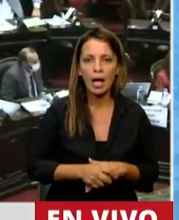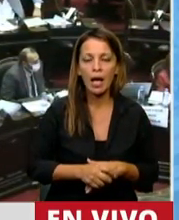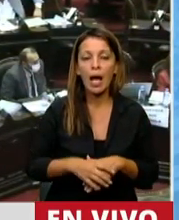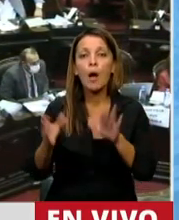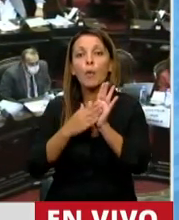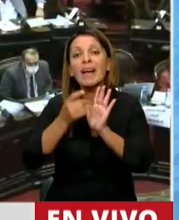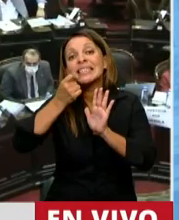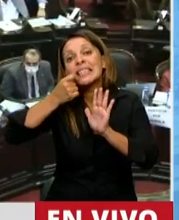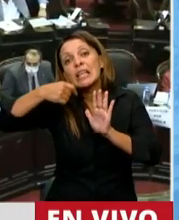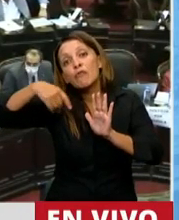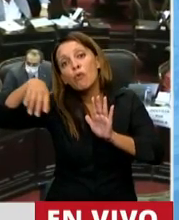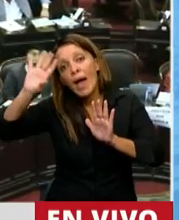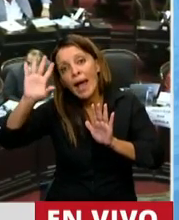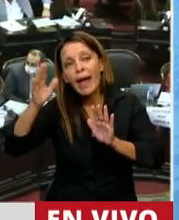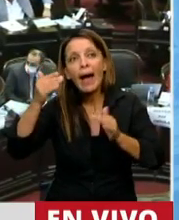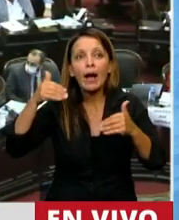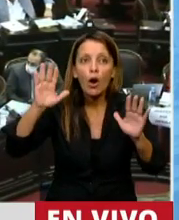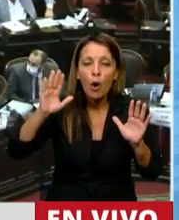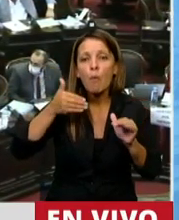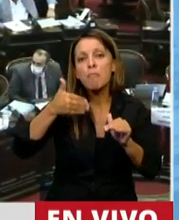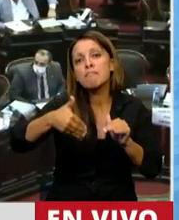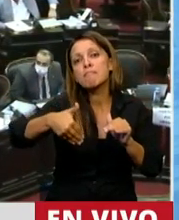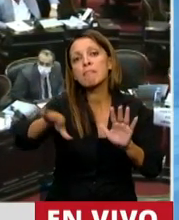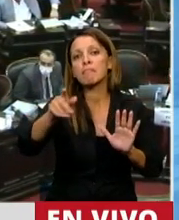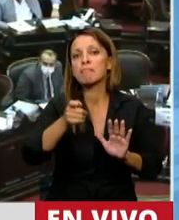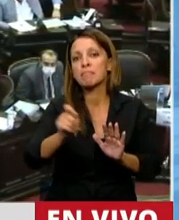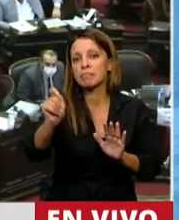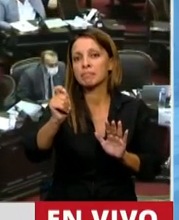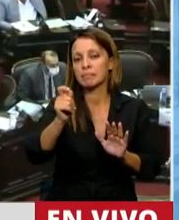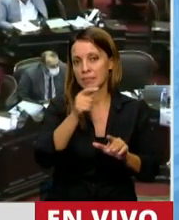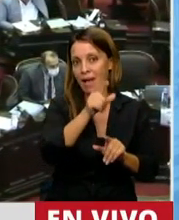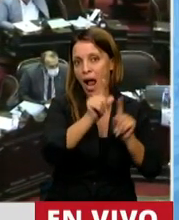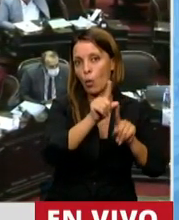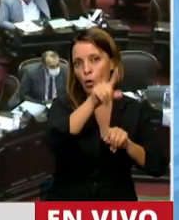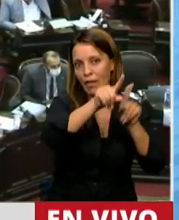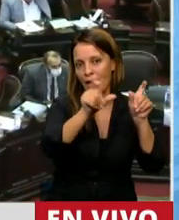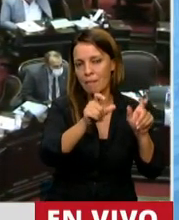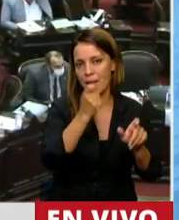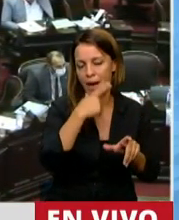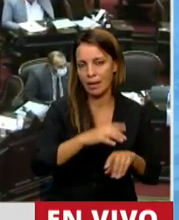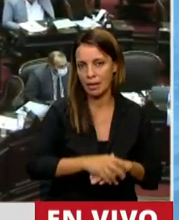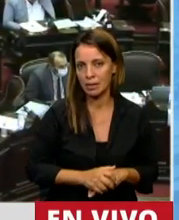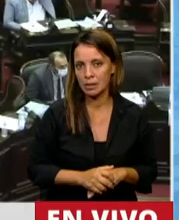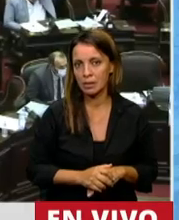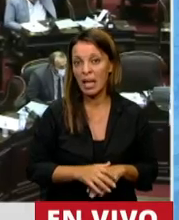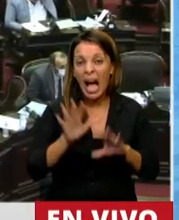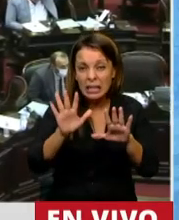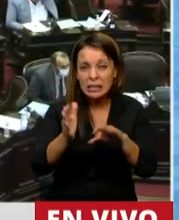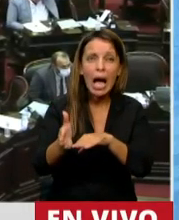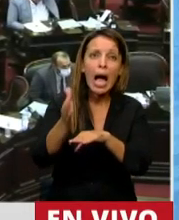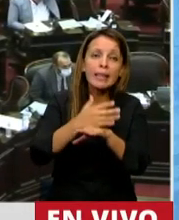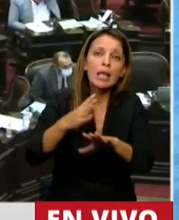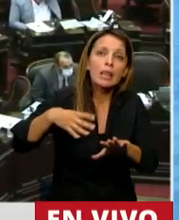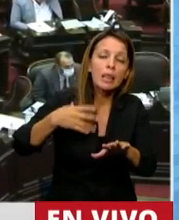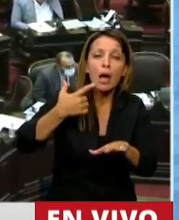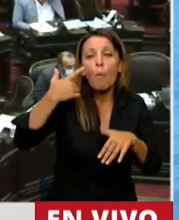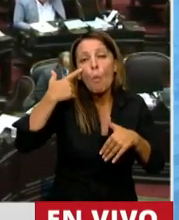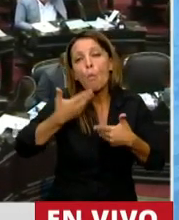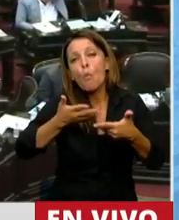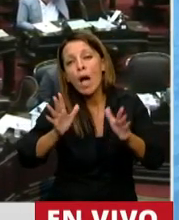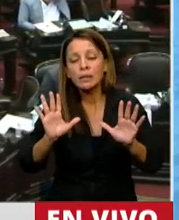que llevar para defenderse en caso que alguno de los Macri iniciara una causa judicial. Esto no se ha visto nunca. No se ha visto